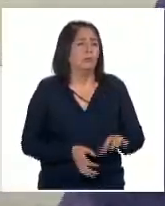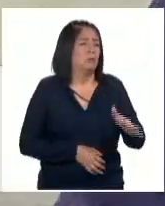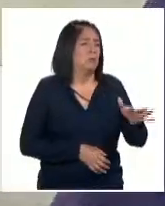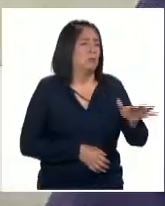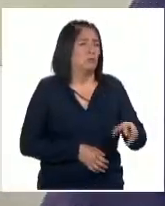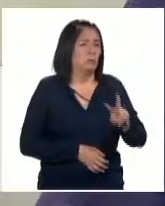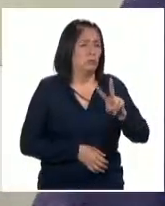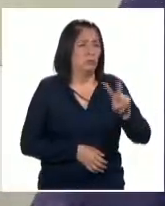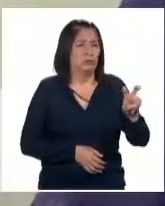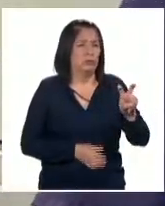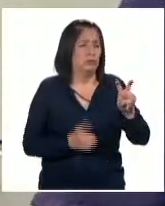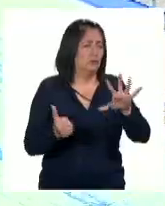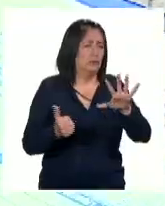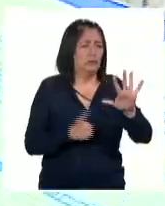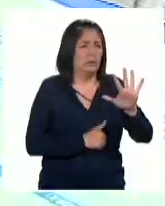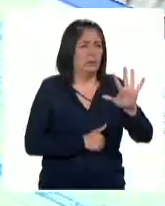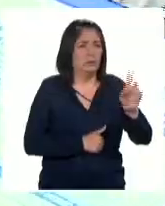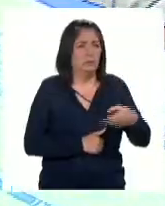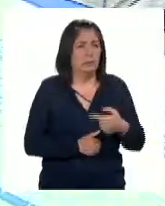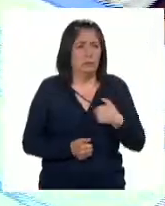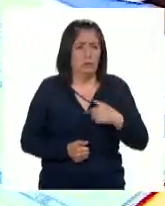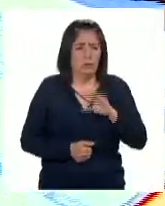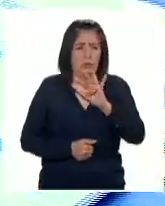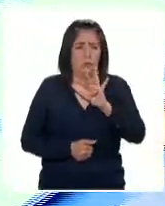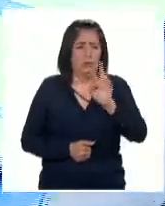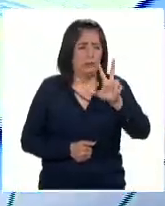de 265.000 soles.